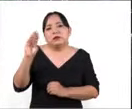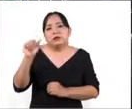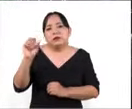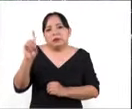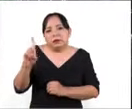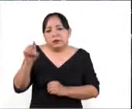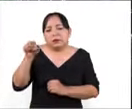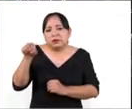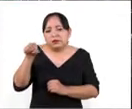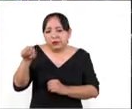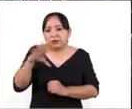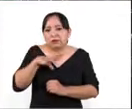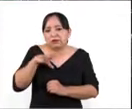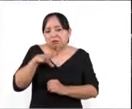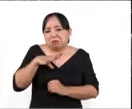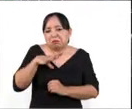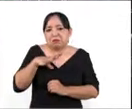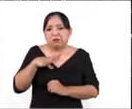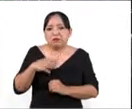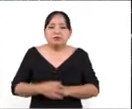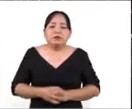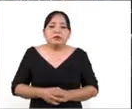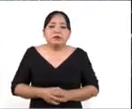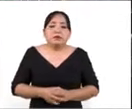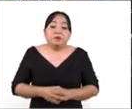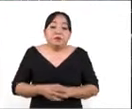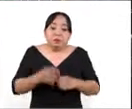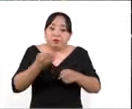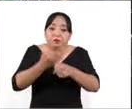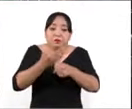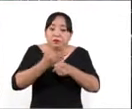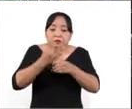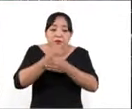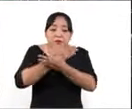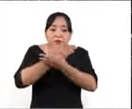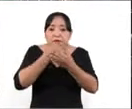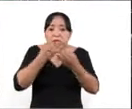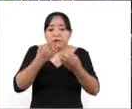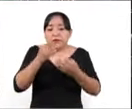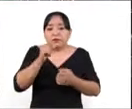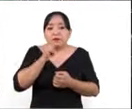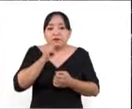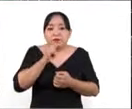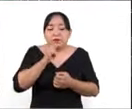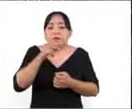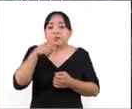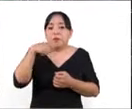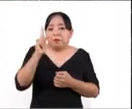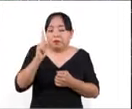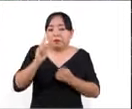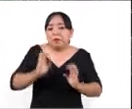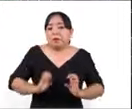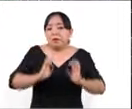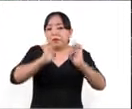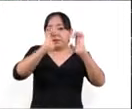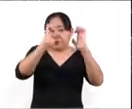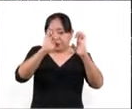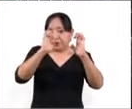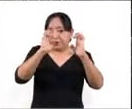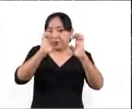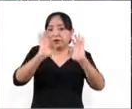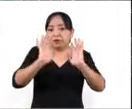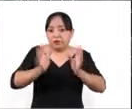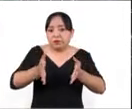daños mayores, pero de todas maneras, como decimos, se sigue haciendo la revisión de cada uno de los edificios donde hay reportes